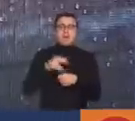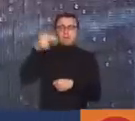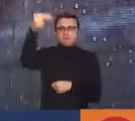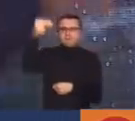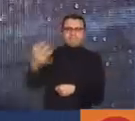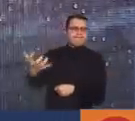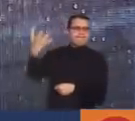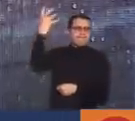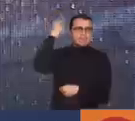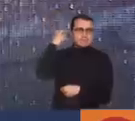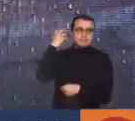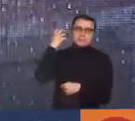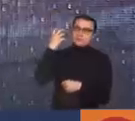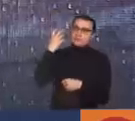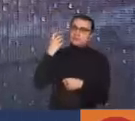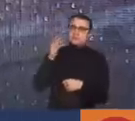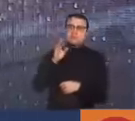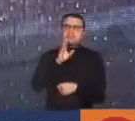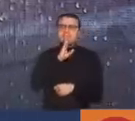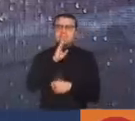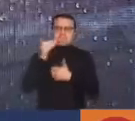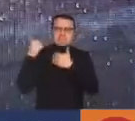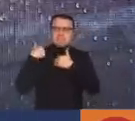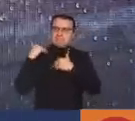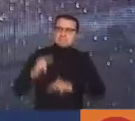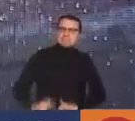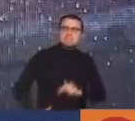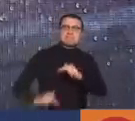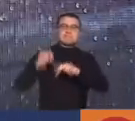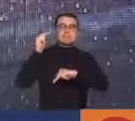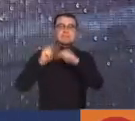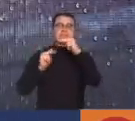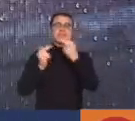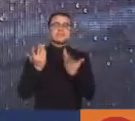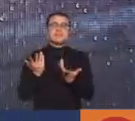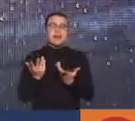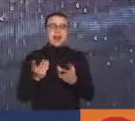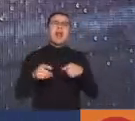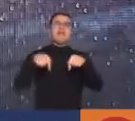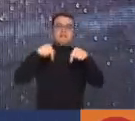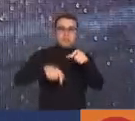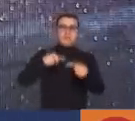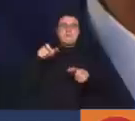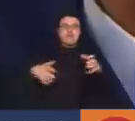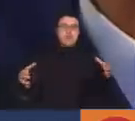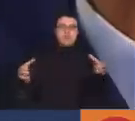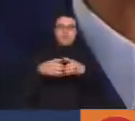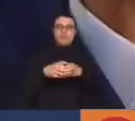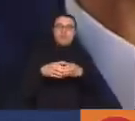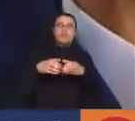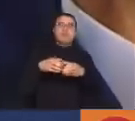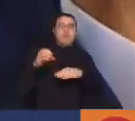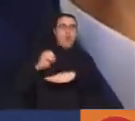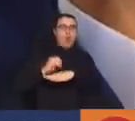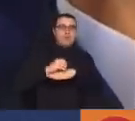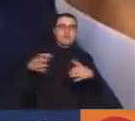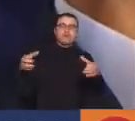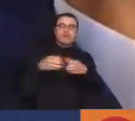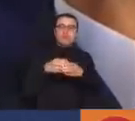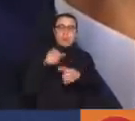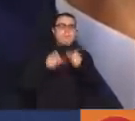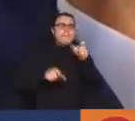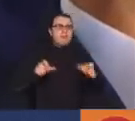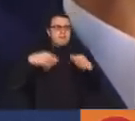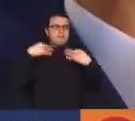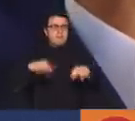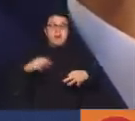historia, pues aparece como un barrio construido por la organización popular, muy femenina, porque